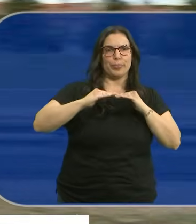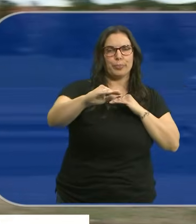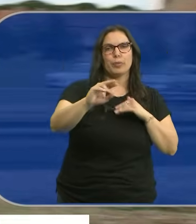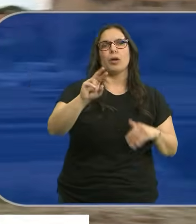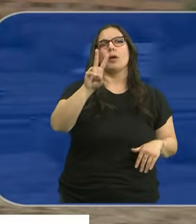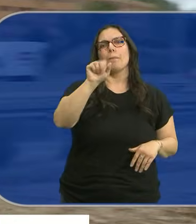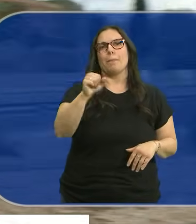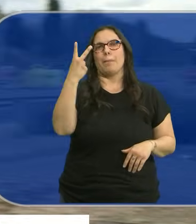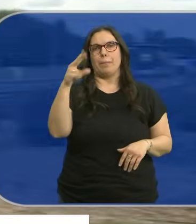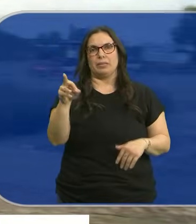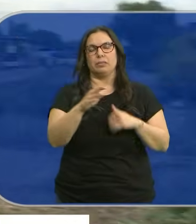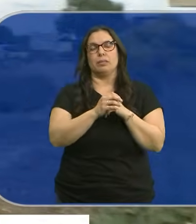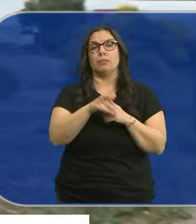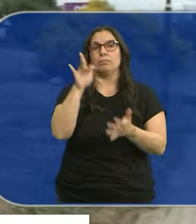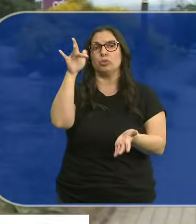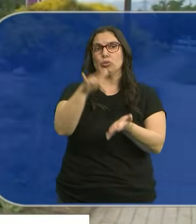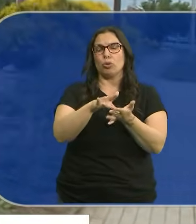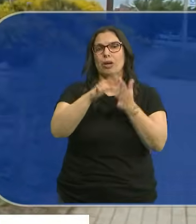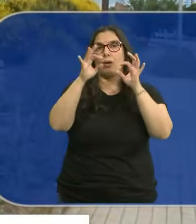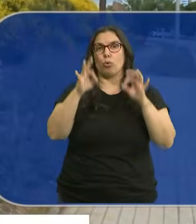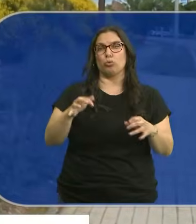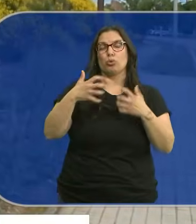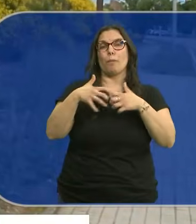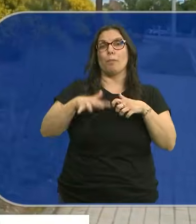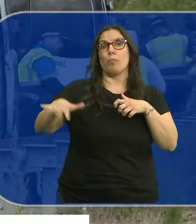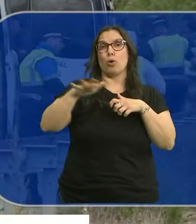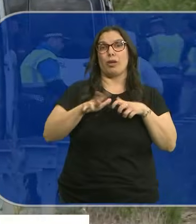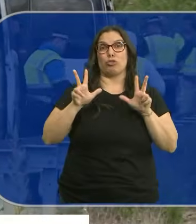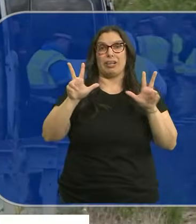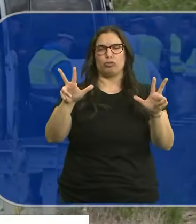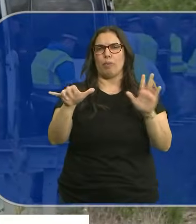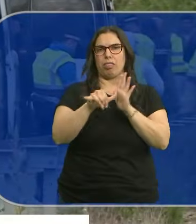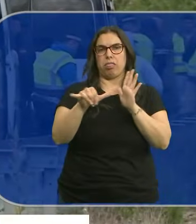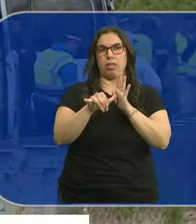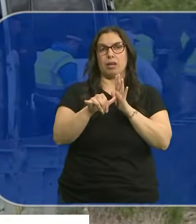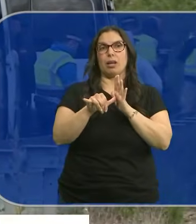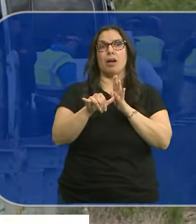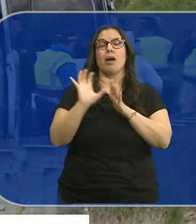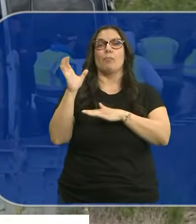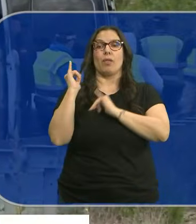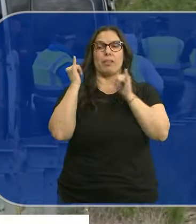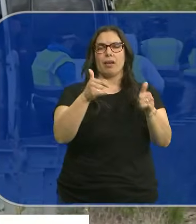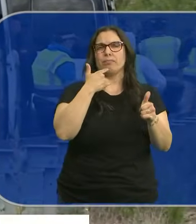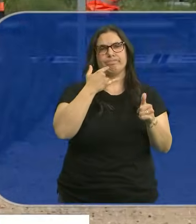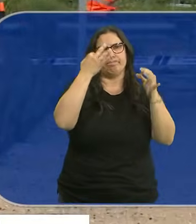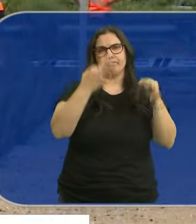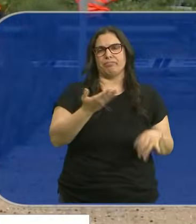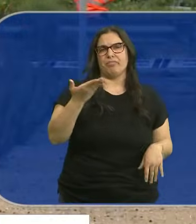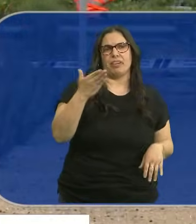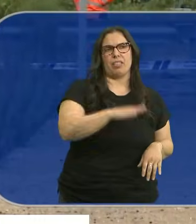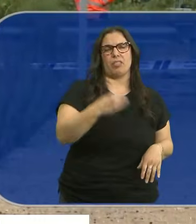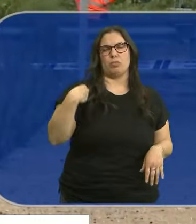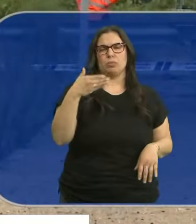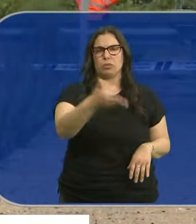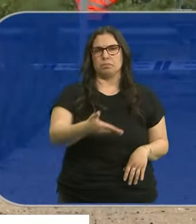la VA20. El suceso se ha producido junto al polígono de San Cristóbal. El personal médico ha determinado la muerte del operario en el